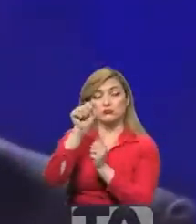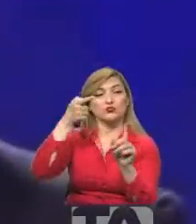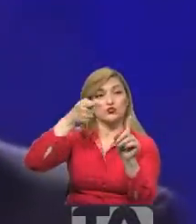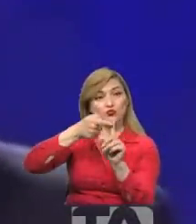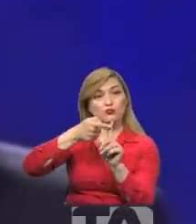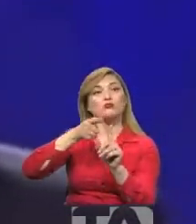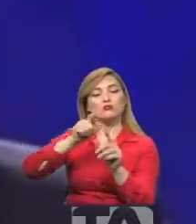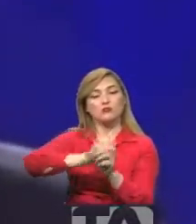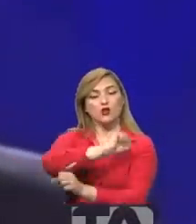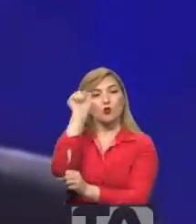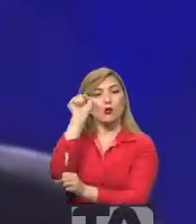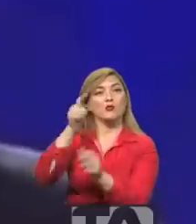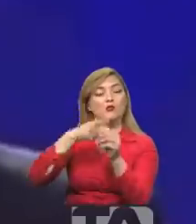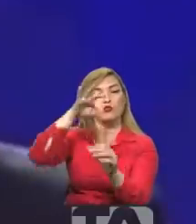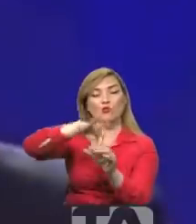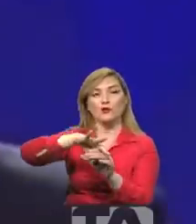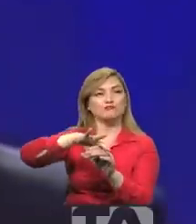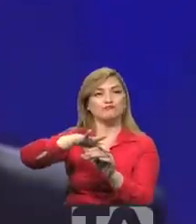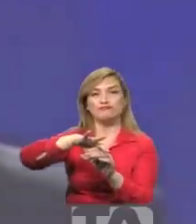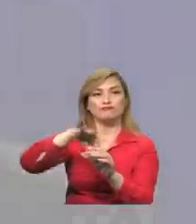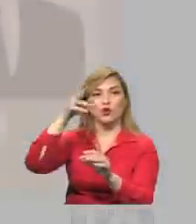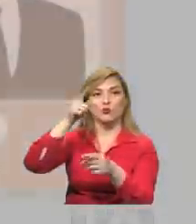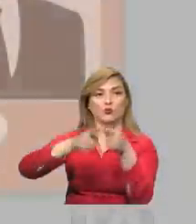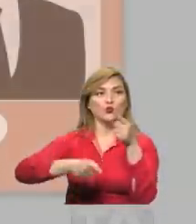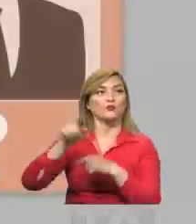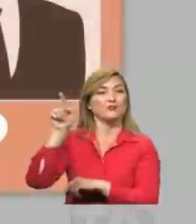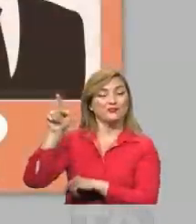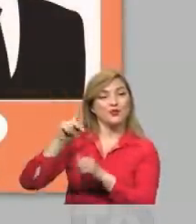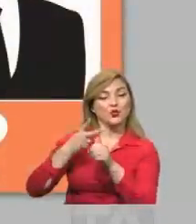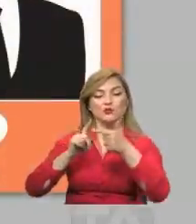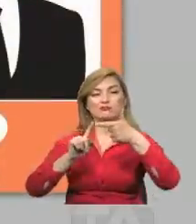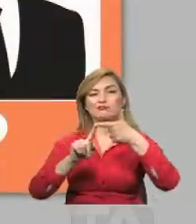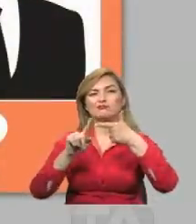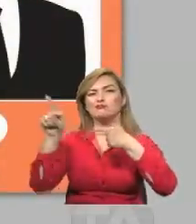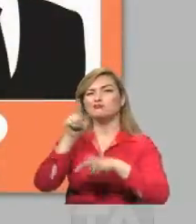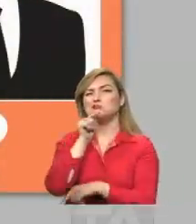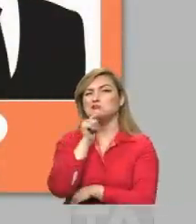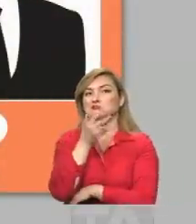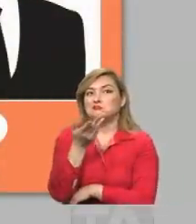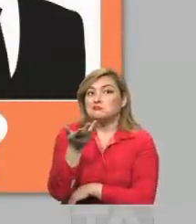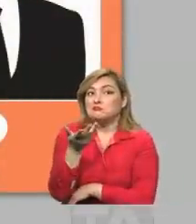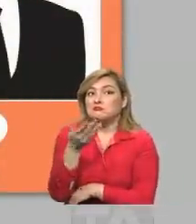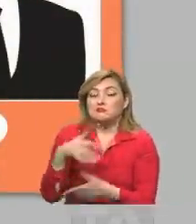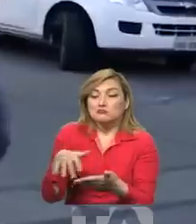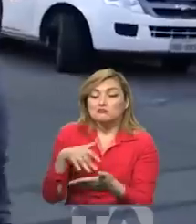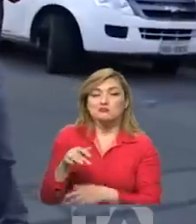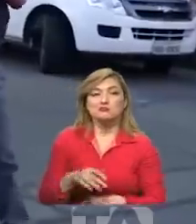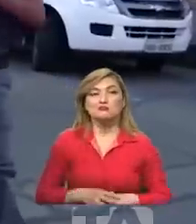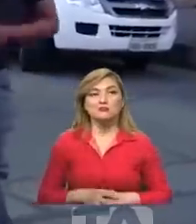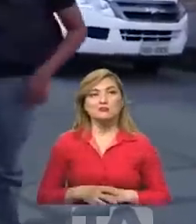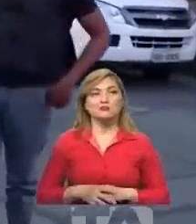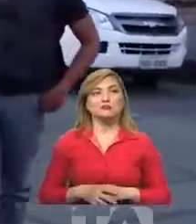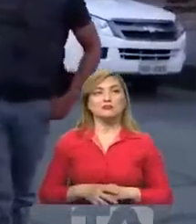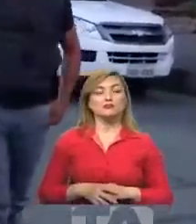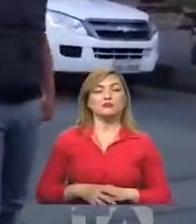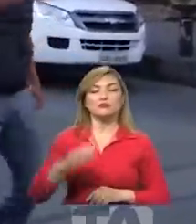había asegurado ganar en primera vuelta, pero los números no le dieron. Y la segunda casilla en la papeleta, esa aún no se conoce, porque el